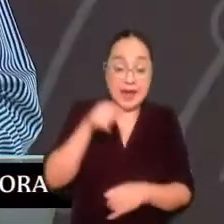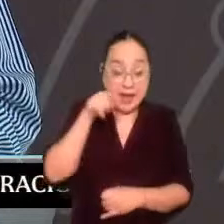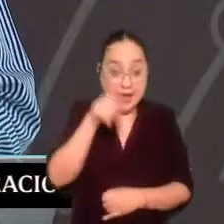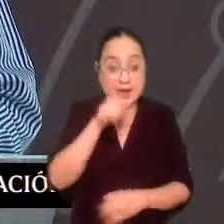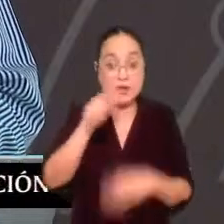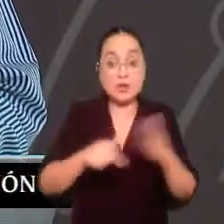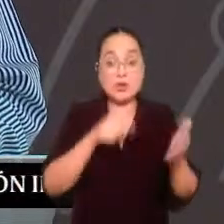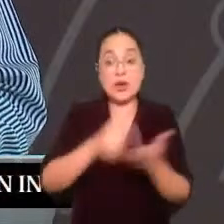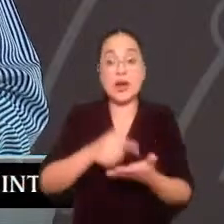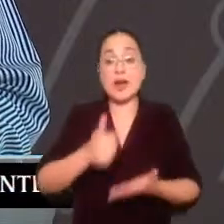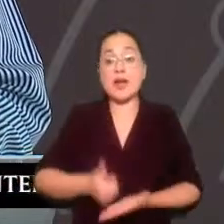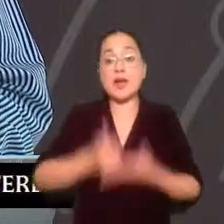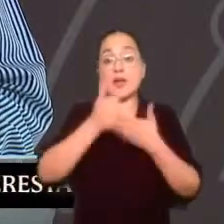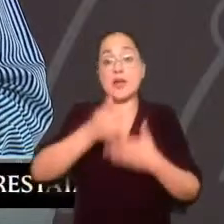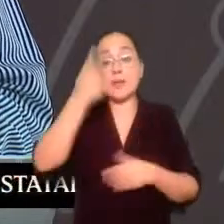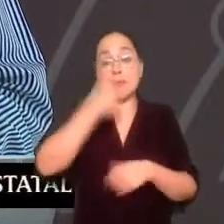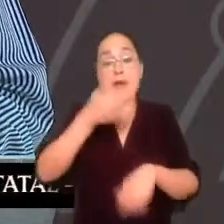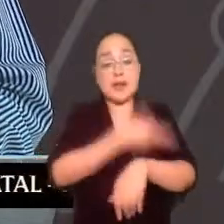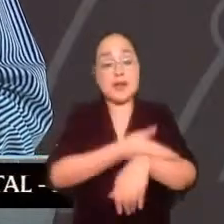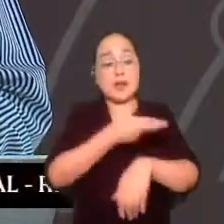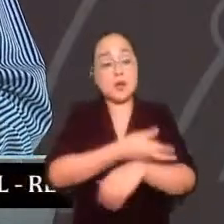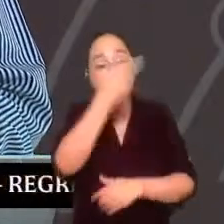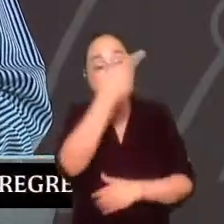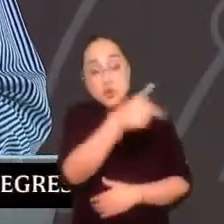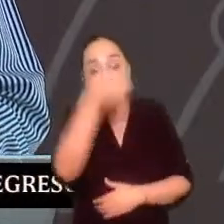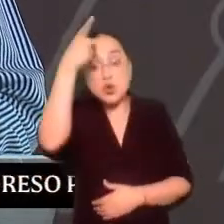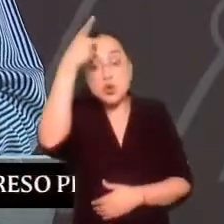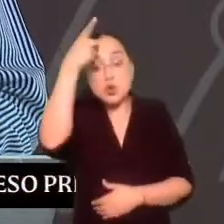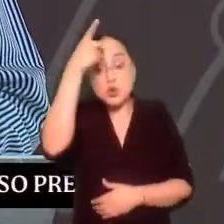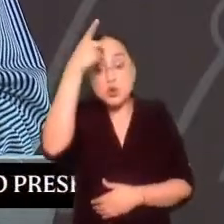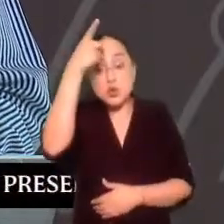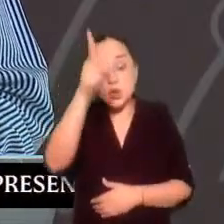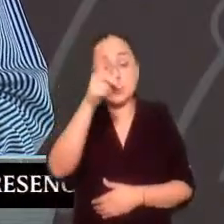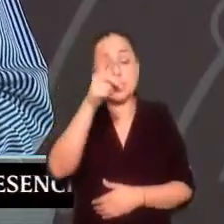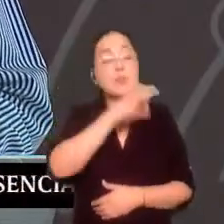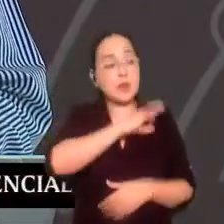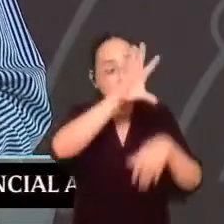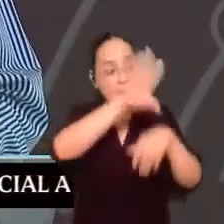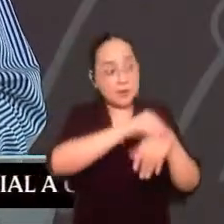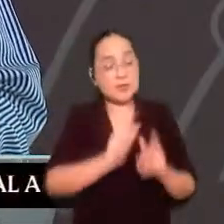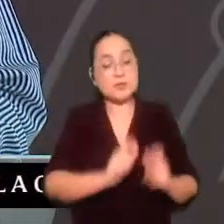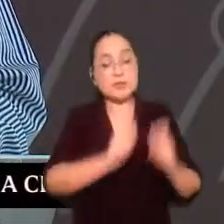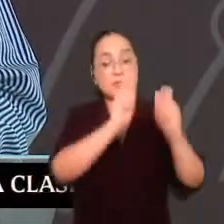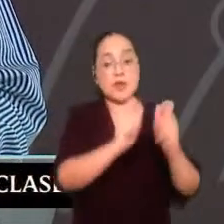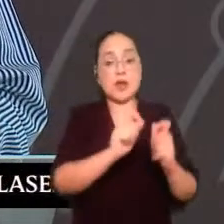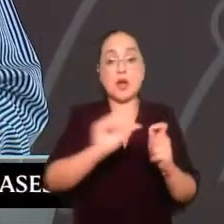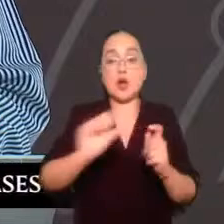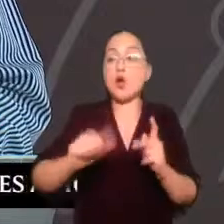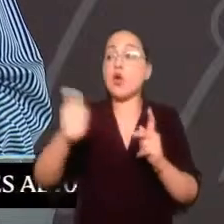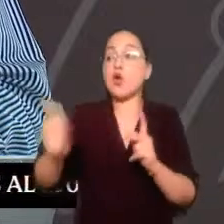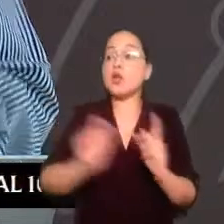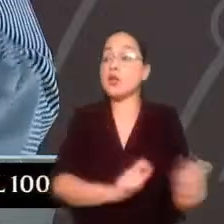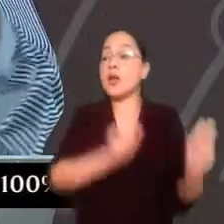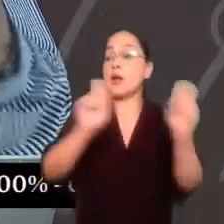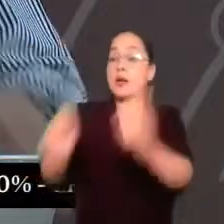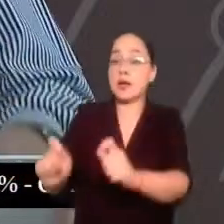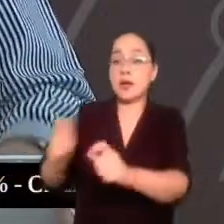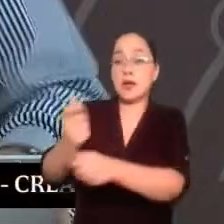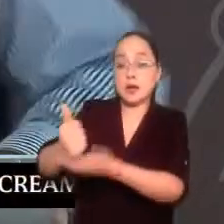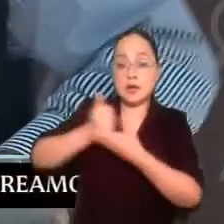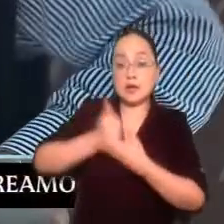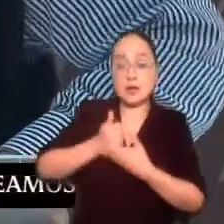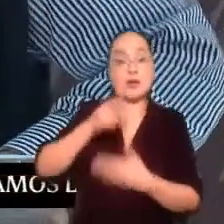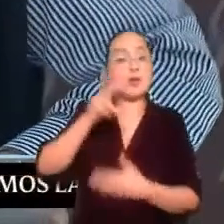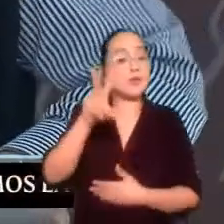regularizar su carro sus propietarios, no terceras personas. No vamos a tener gestores. Que les quede